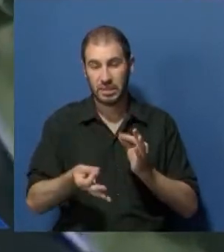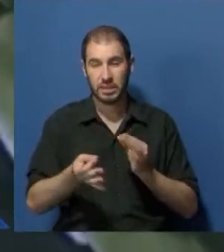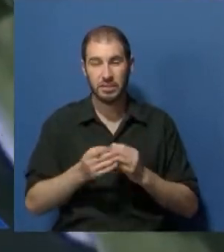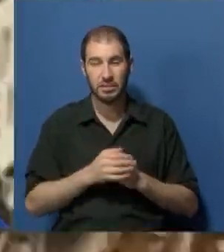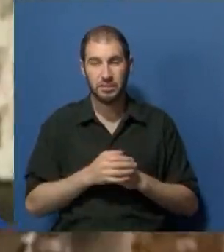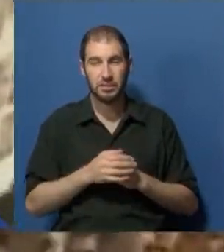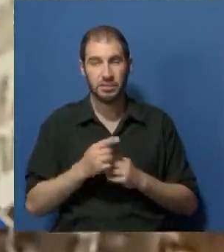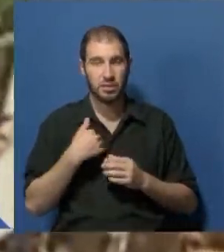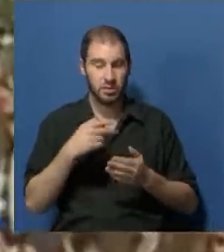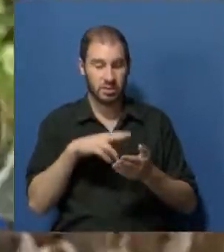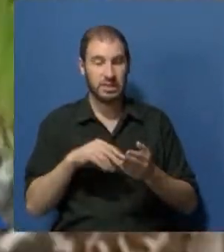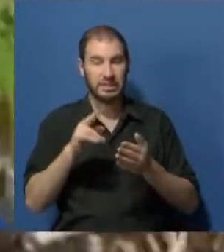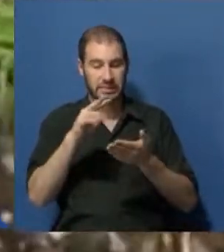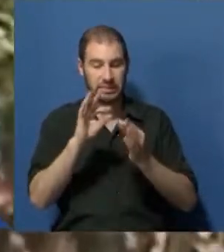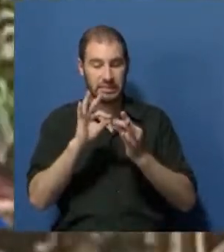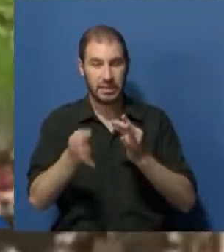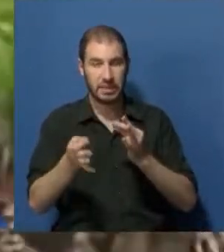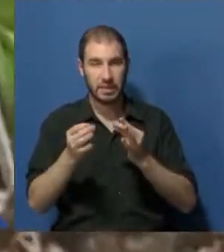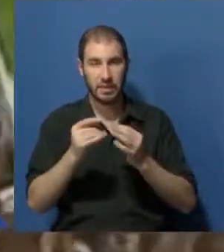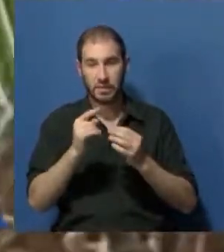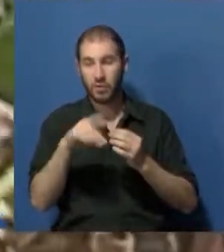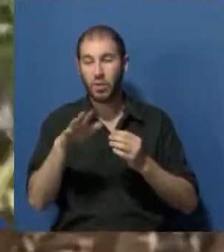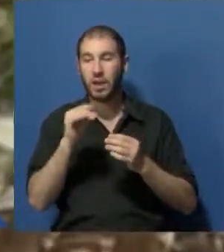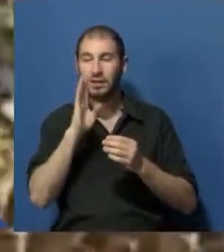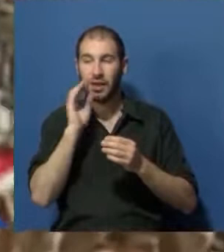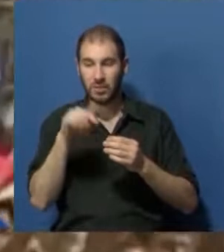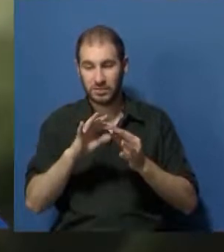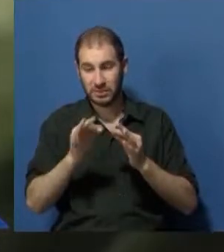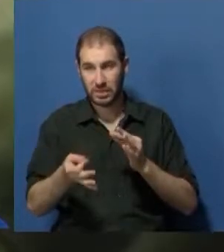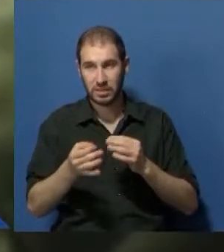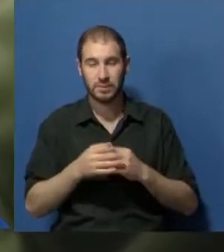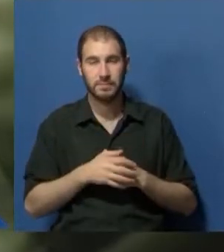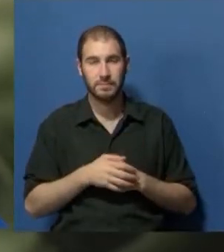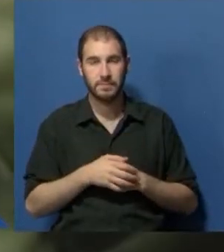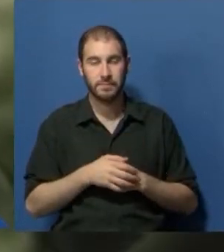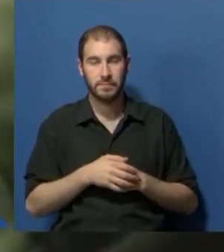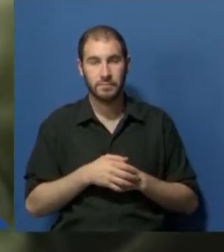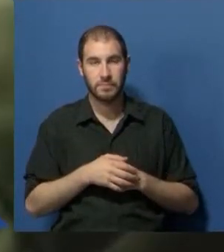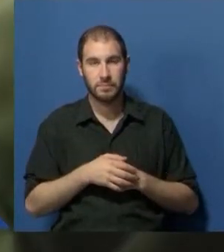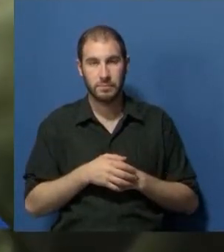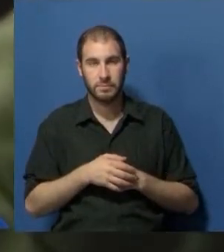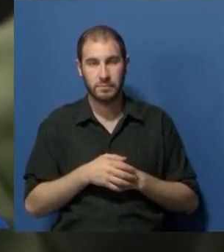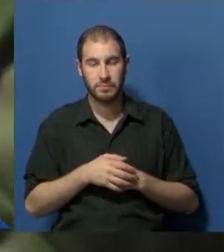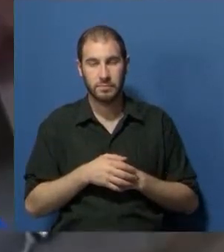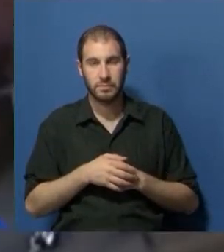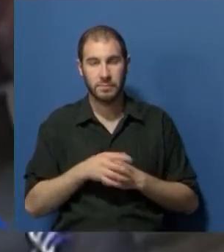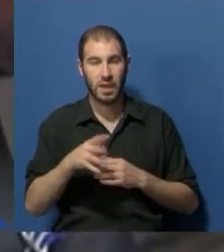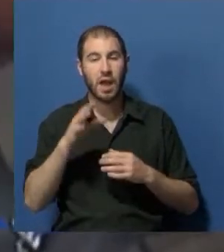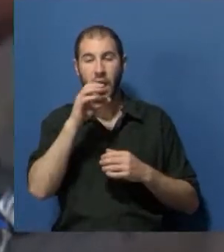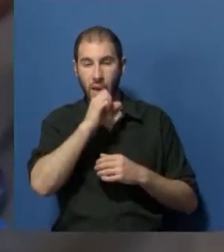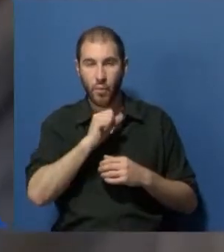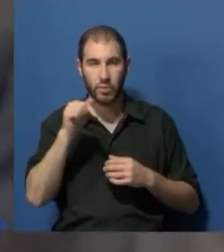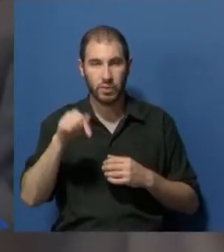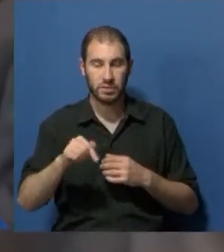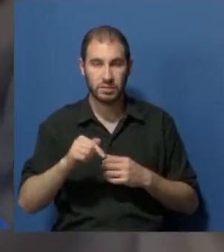Yo leía muy cerca de la Florida. De la Florida, claro, y ha podido resistir, digamos,